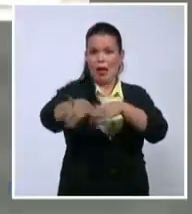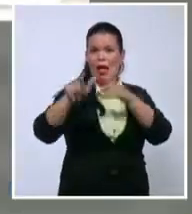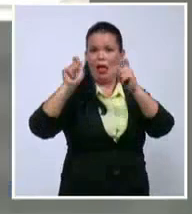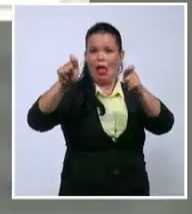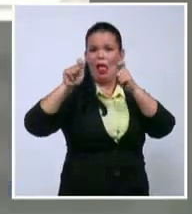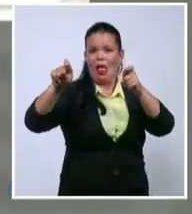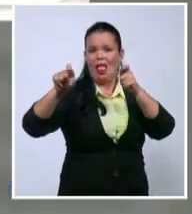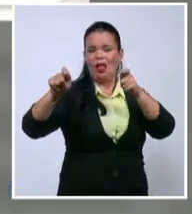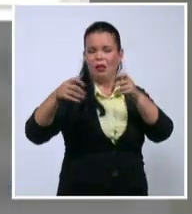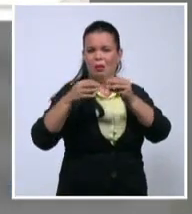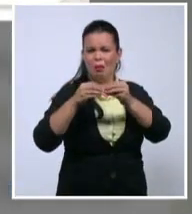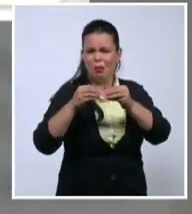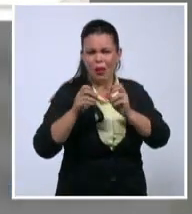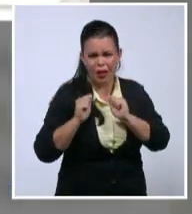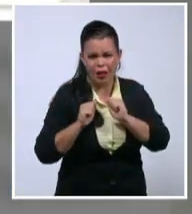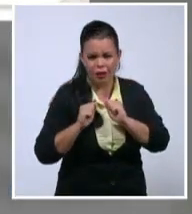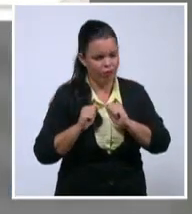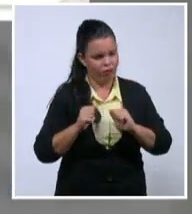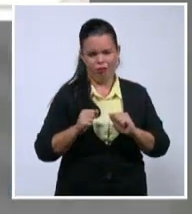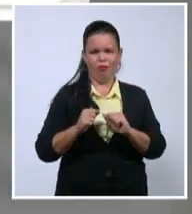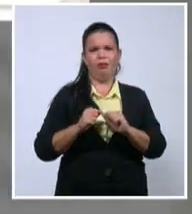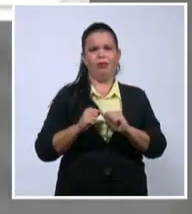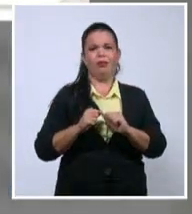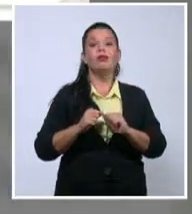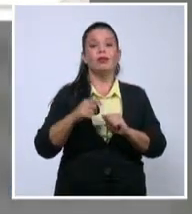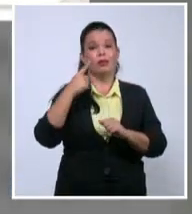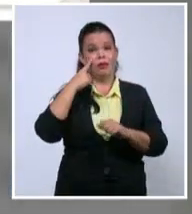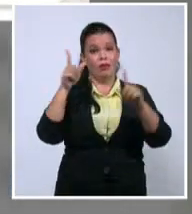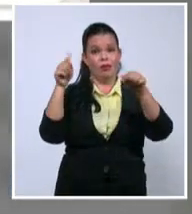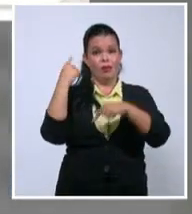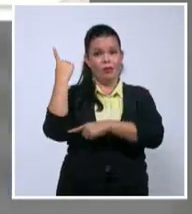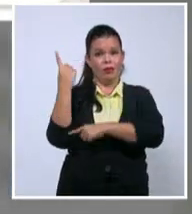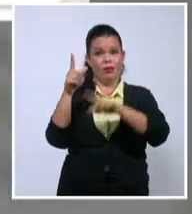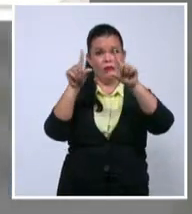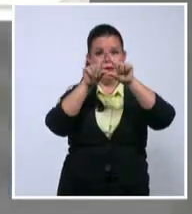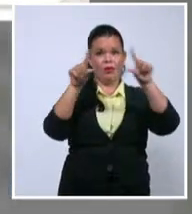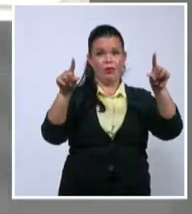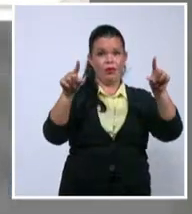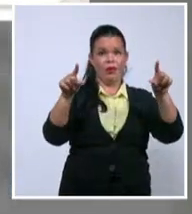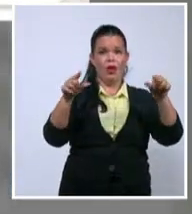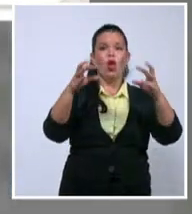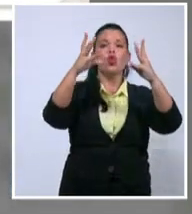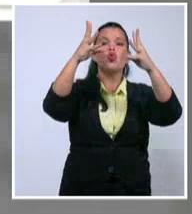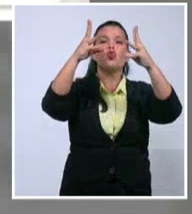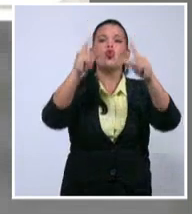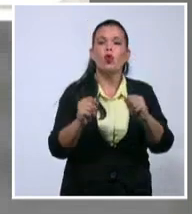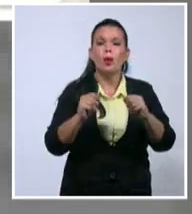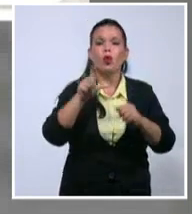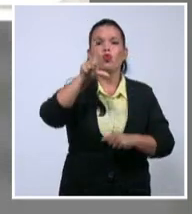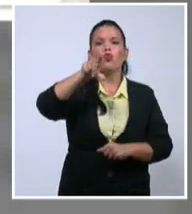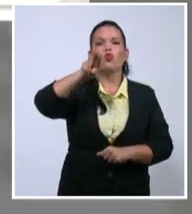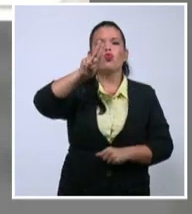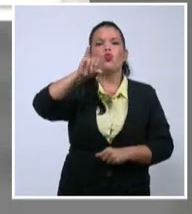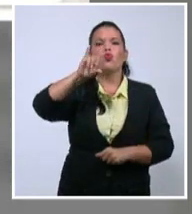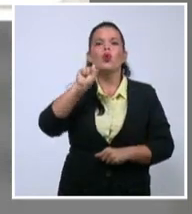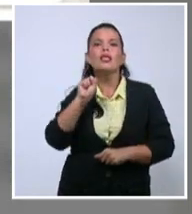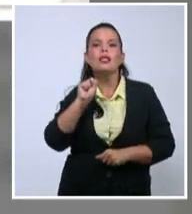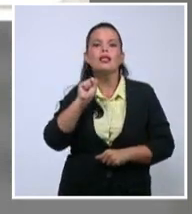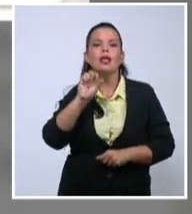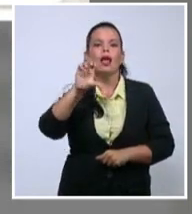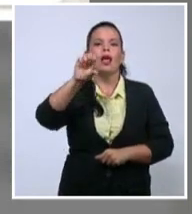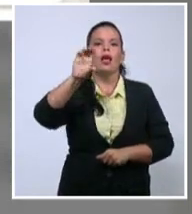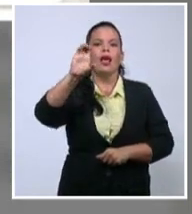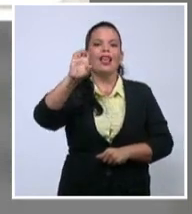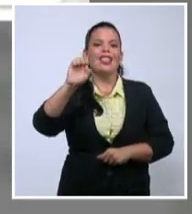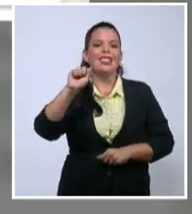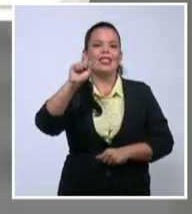Luis Estrada. Ustedes pueden ver ahí el número de Luis Estrada, ¿lo ven? A no ser que Luis